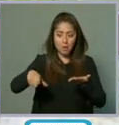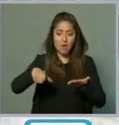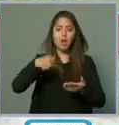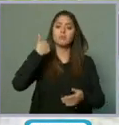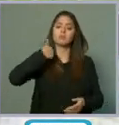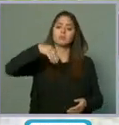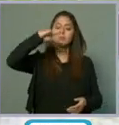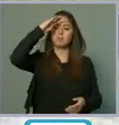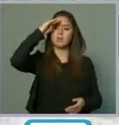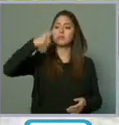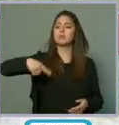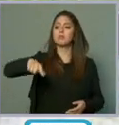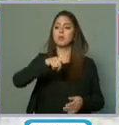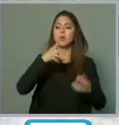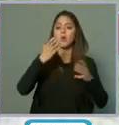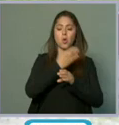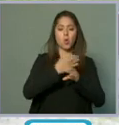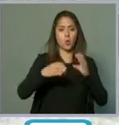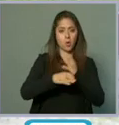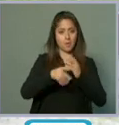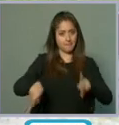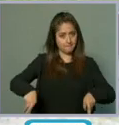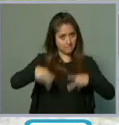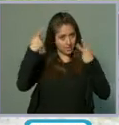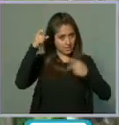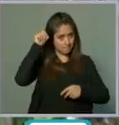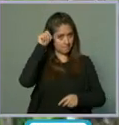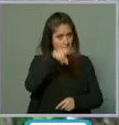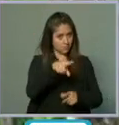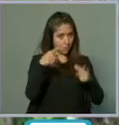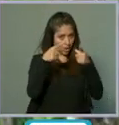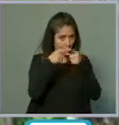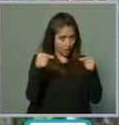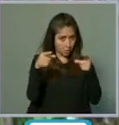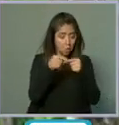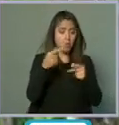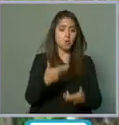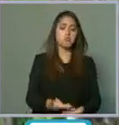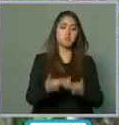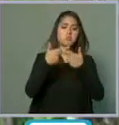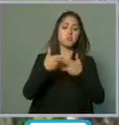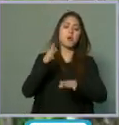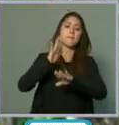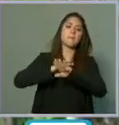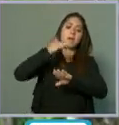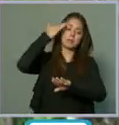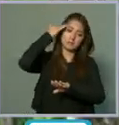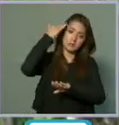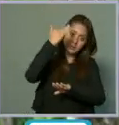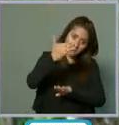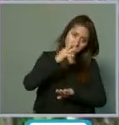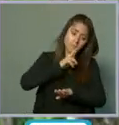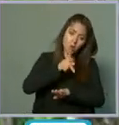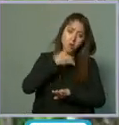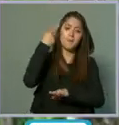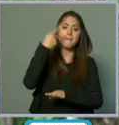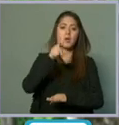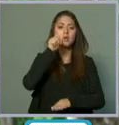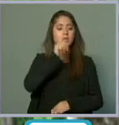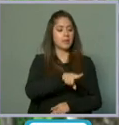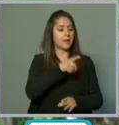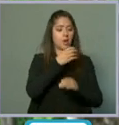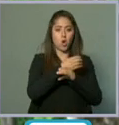creemos que los productos japoneses anteriormente duraban más y tenían una calidad mucho mejor. Obviamente la calidad se